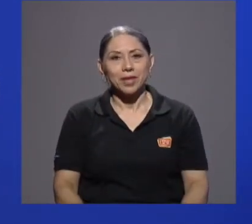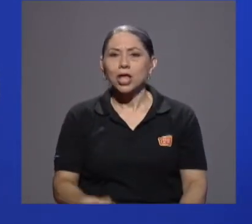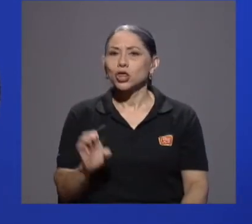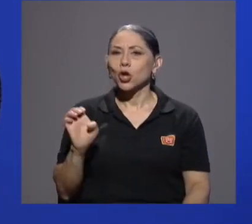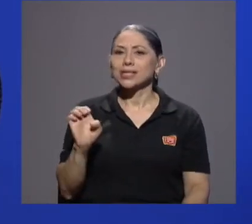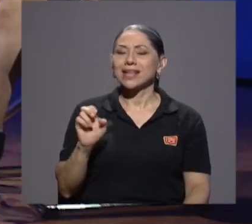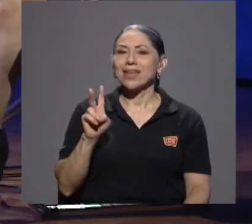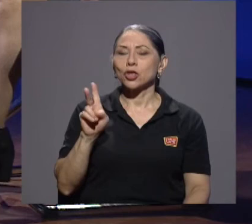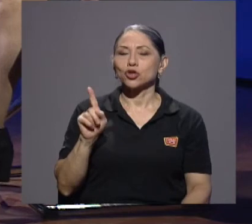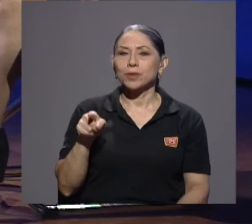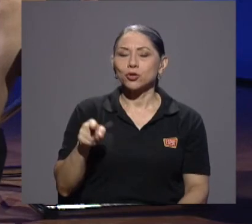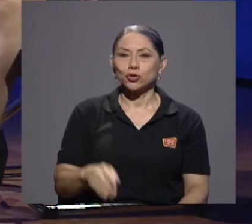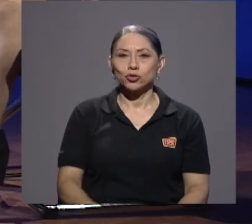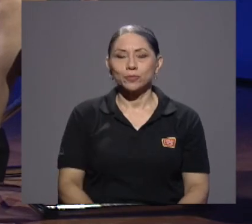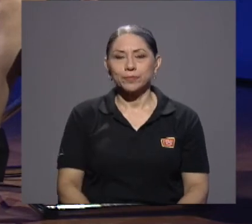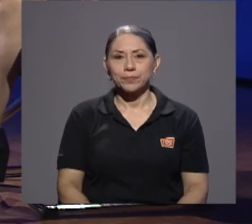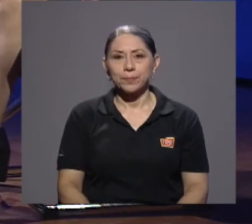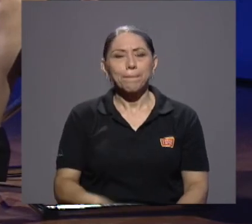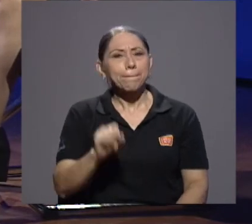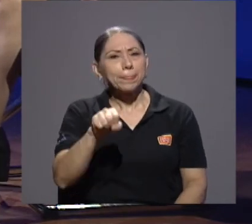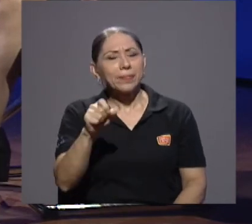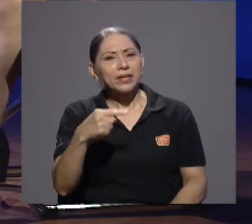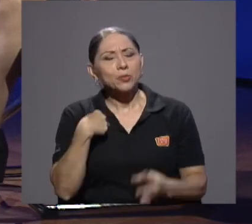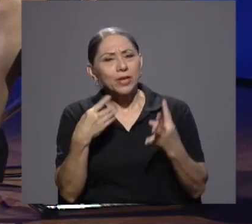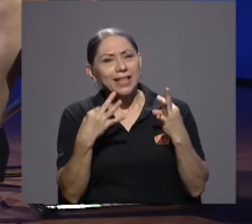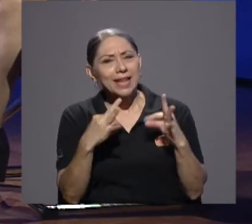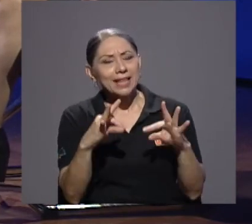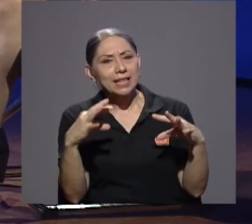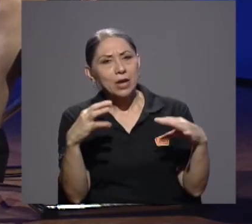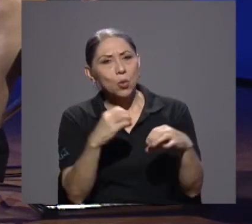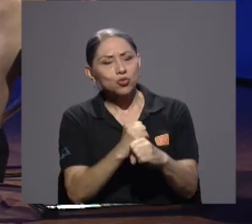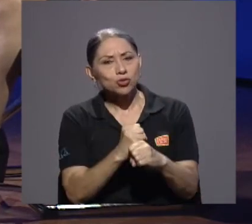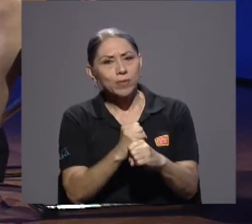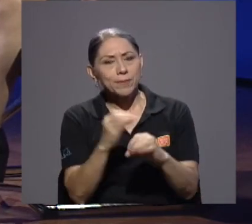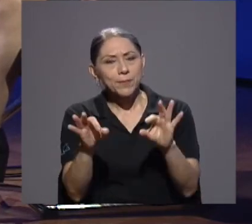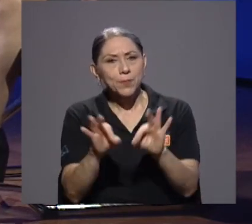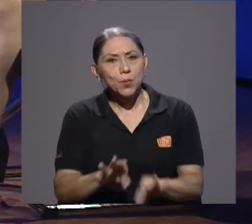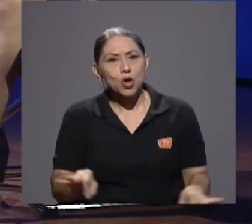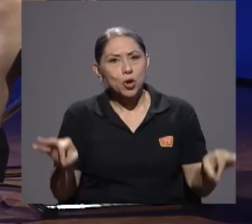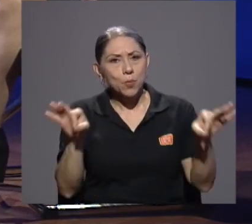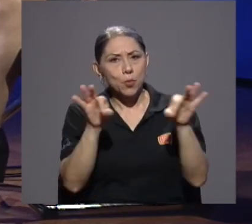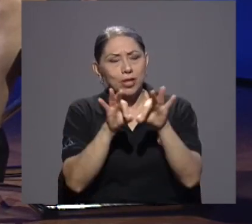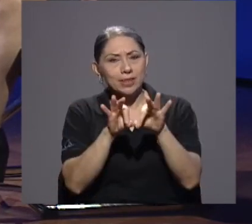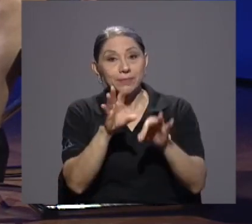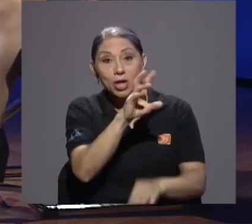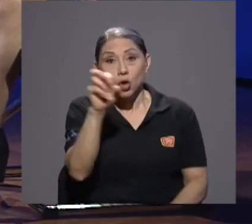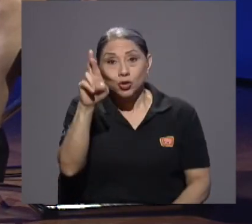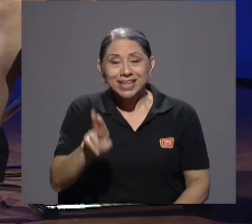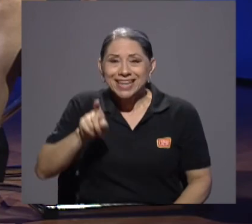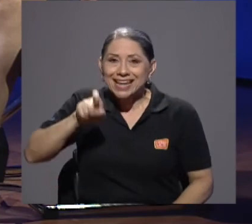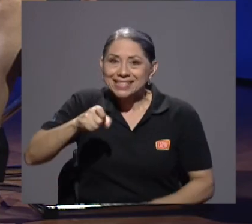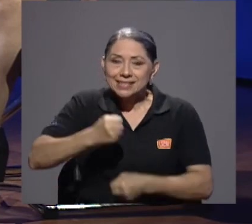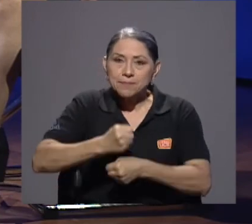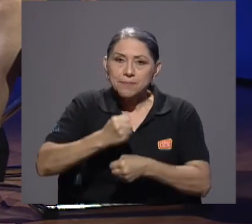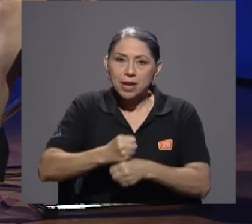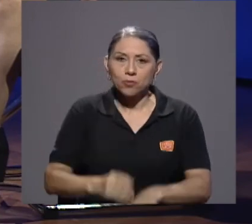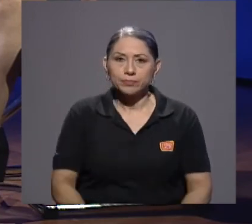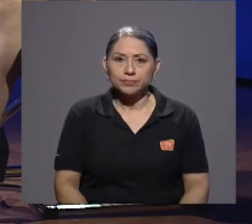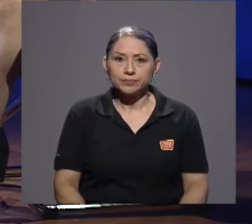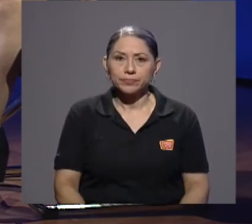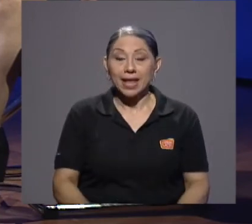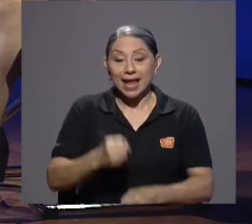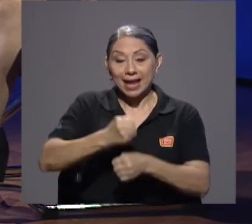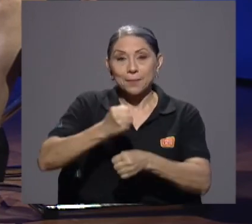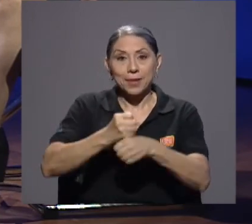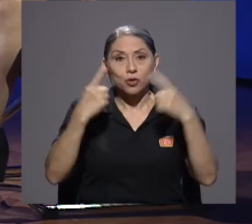minutos. Sí, voy a tratar de hacer un resumen. Muy importante es, Costa Rica necesita empleo, y el empleo